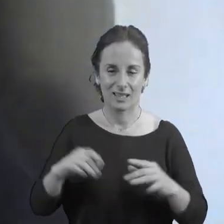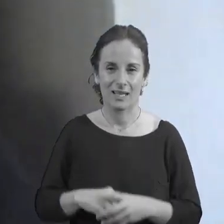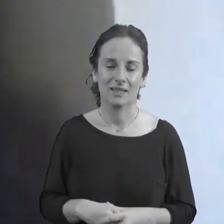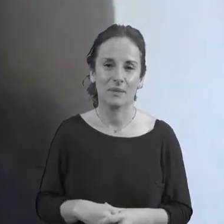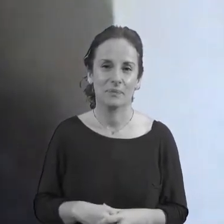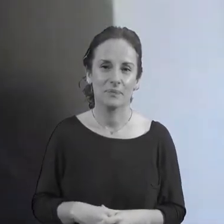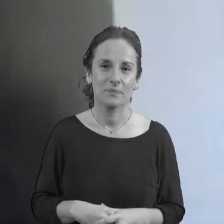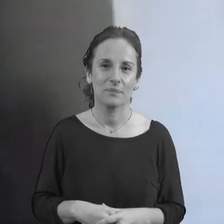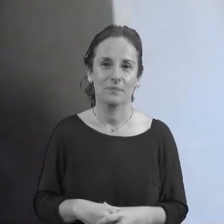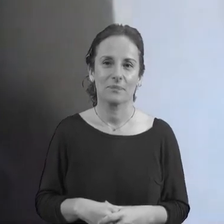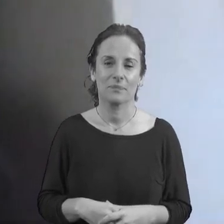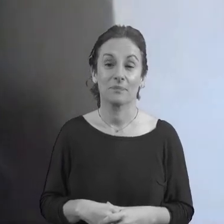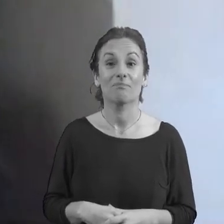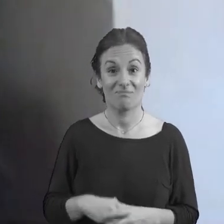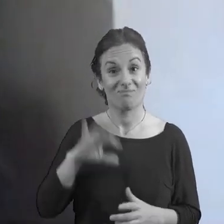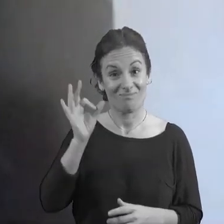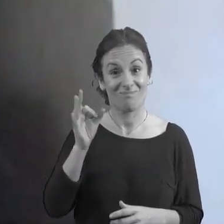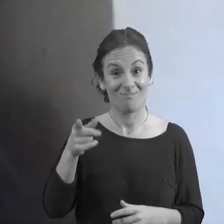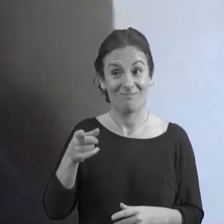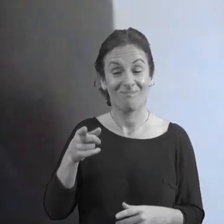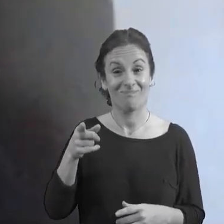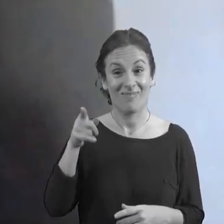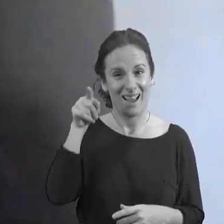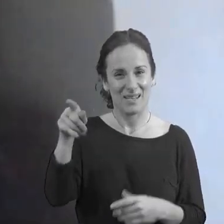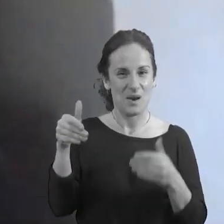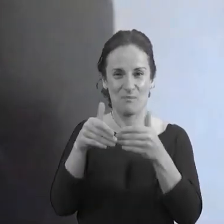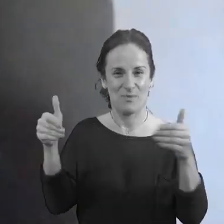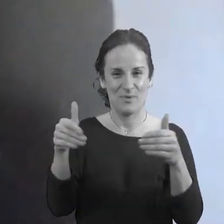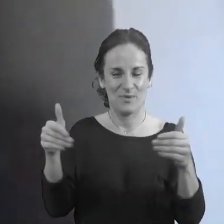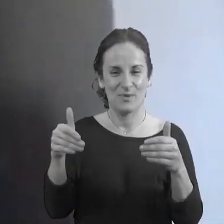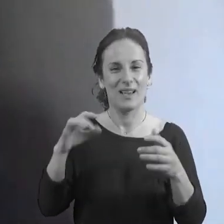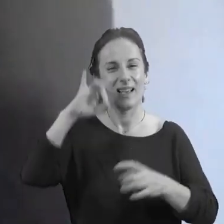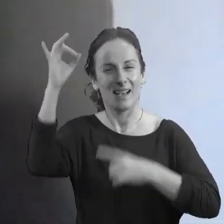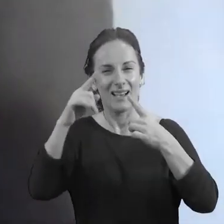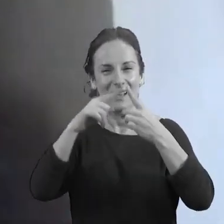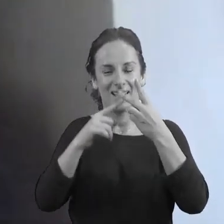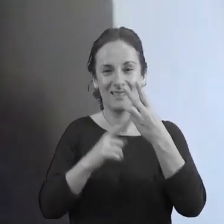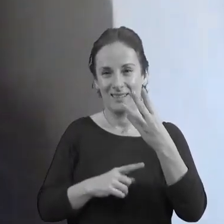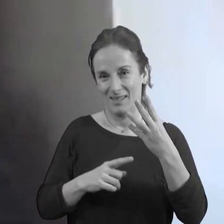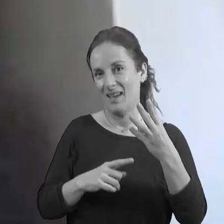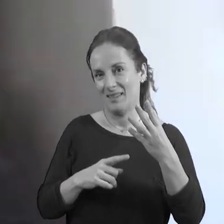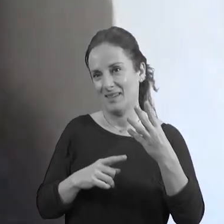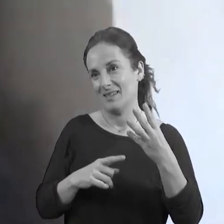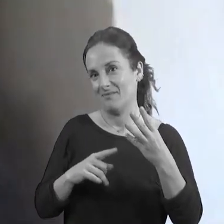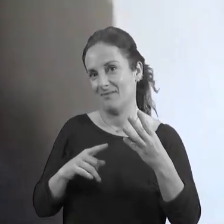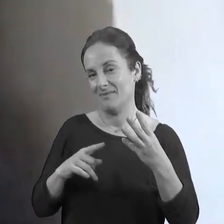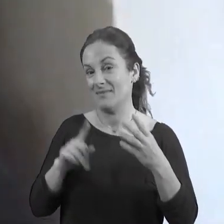que se empezó a hacer estas actividades y creo que tenían actividades pensadas así todo para estos